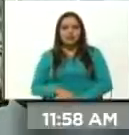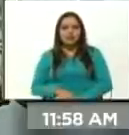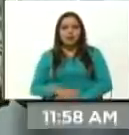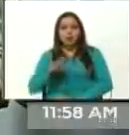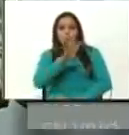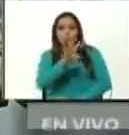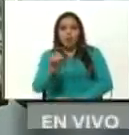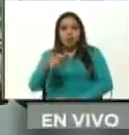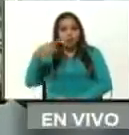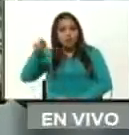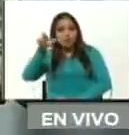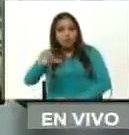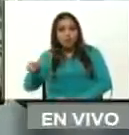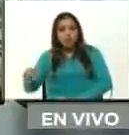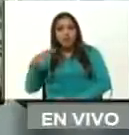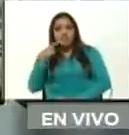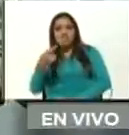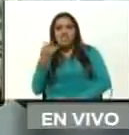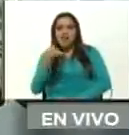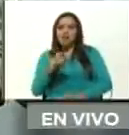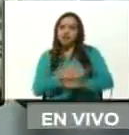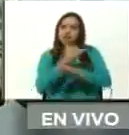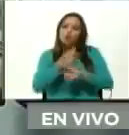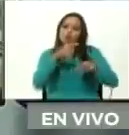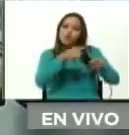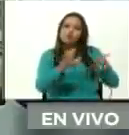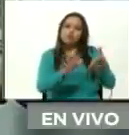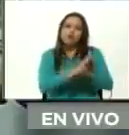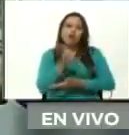presuntos responsables de vulneraciones a derechos humanos.